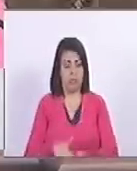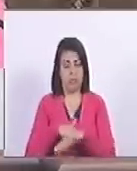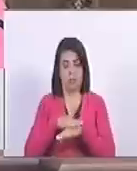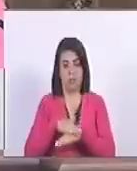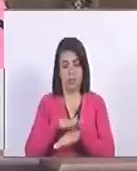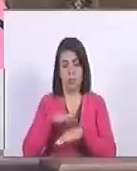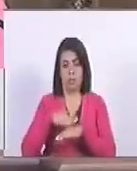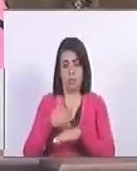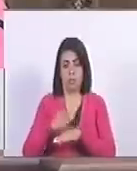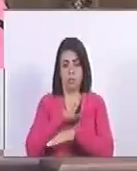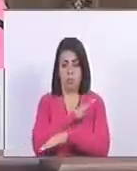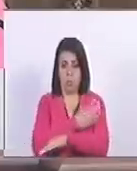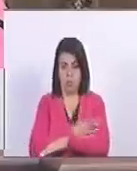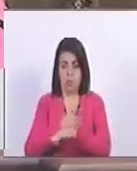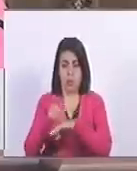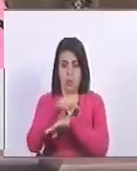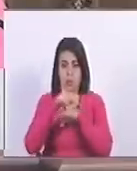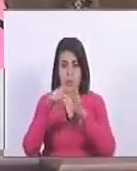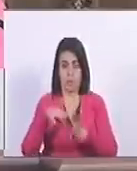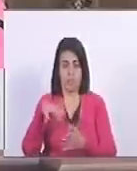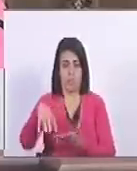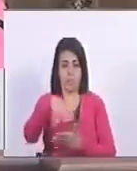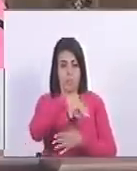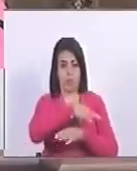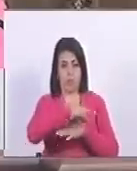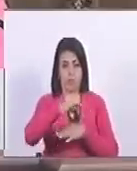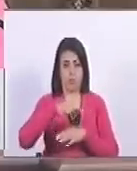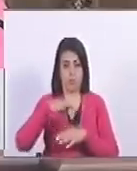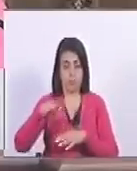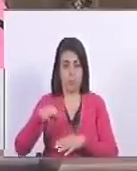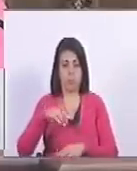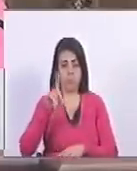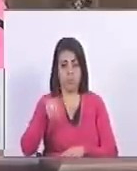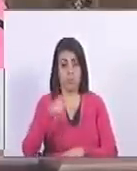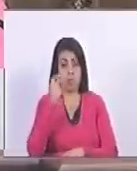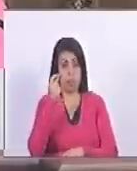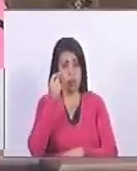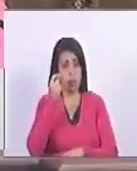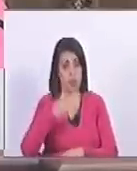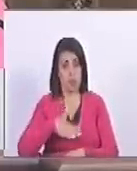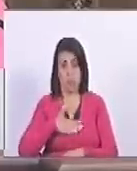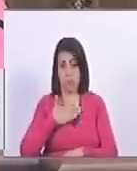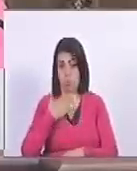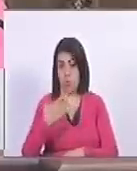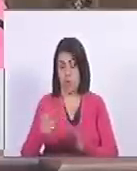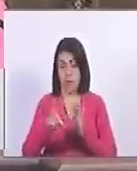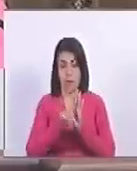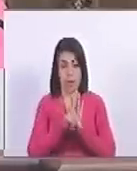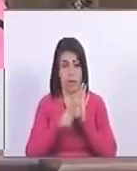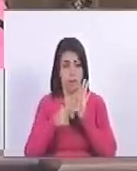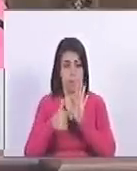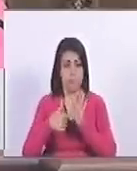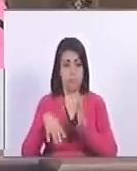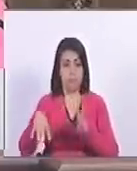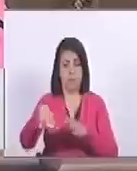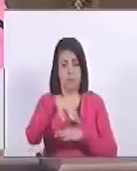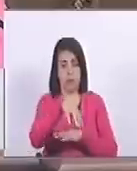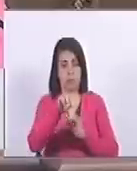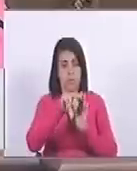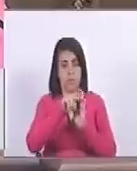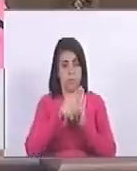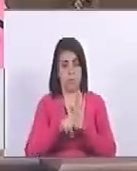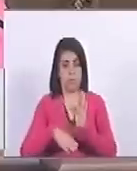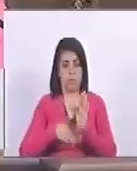por parte del Poder Ejecutivo estatal o municipal. En ningún caso la ley estatal u ordenanza